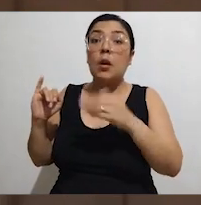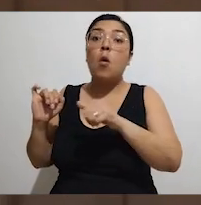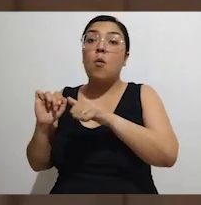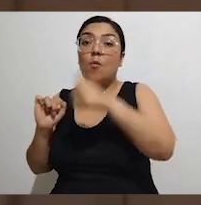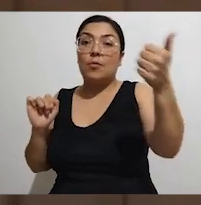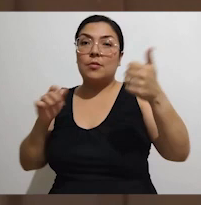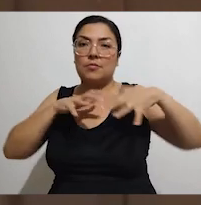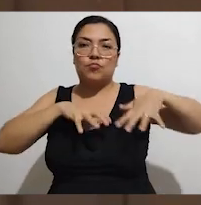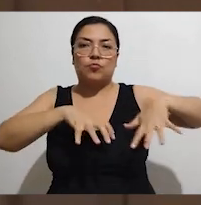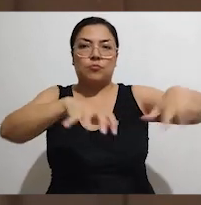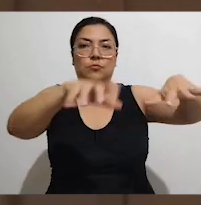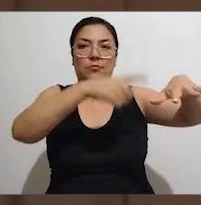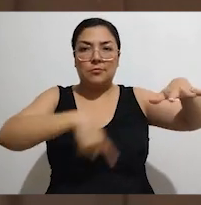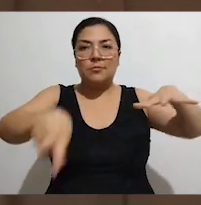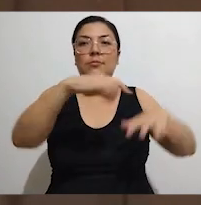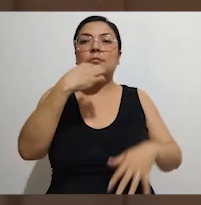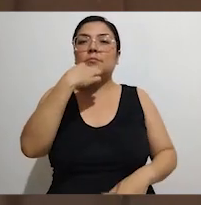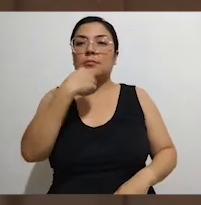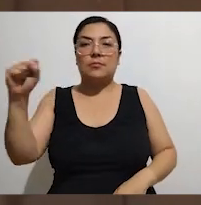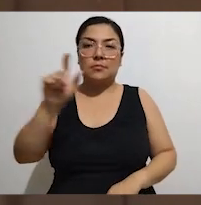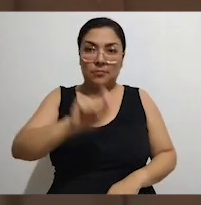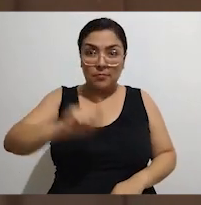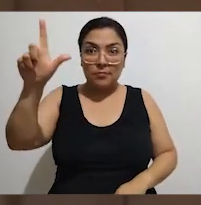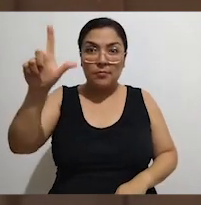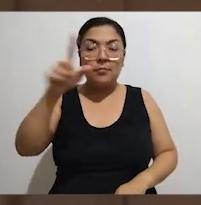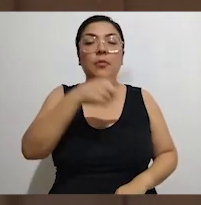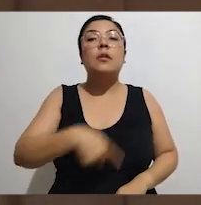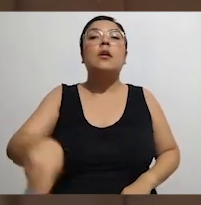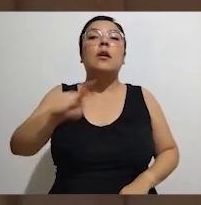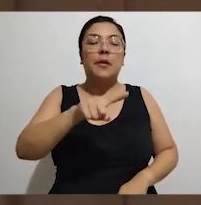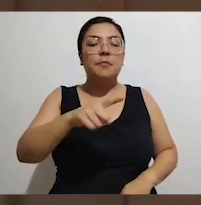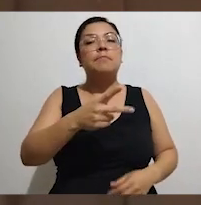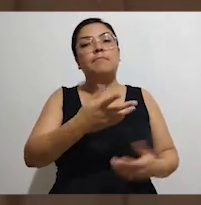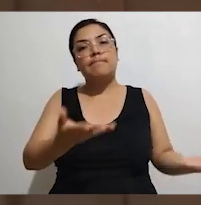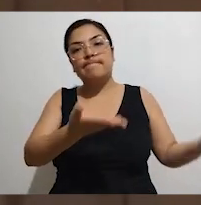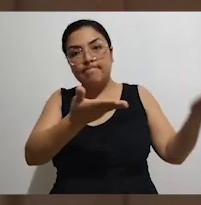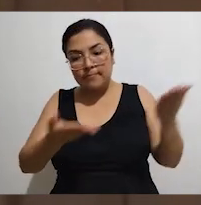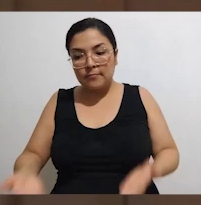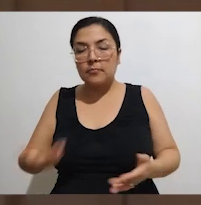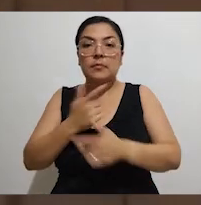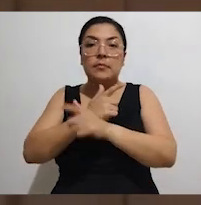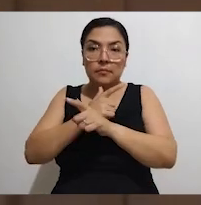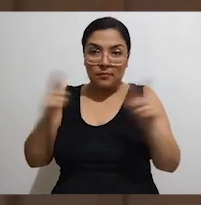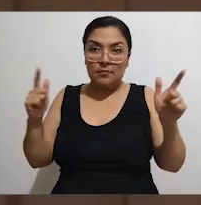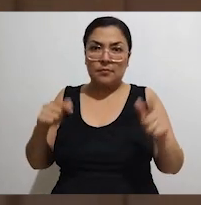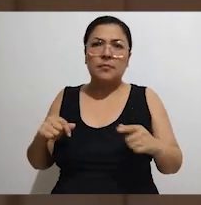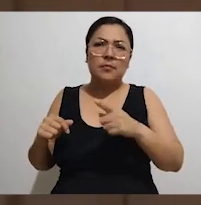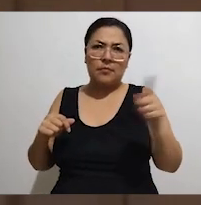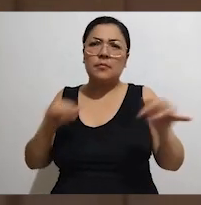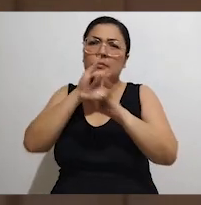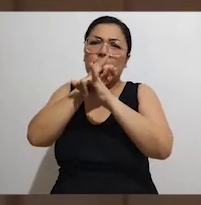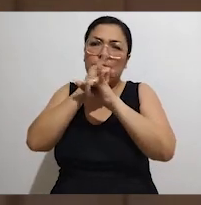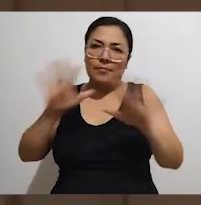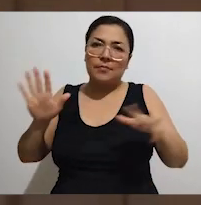gente conocedora en materia electoral, que además seguramente a través de los diversos informes que ya inclusive algunos ya empezaron a